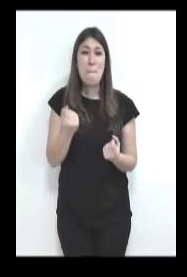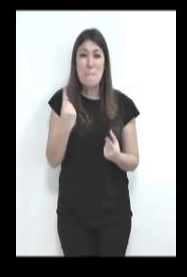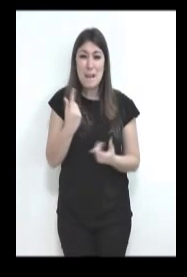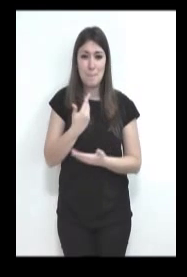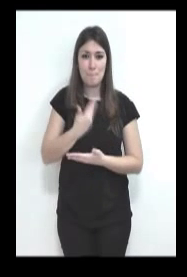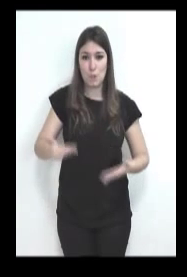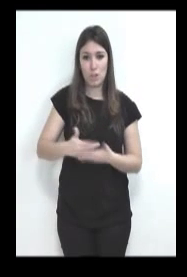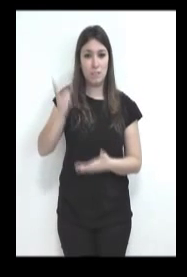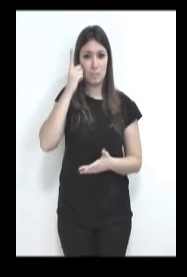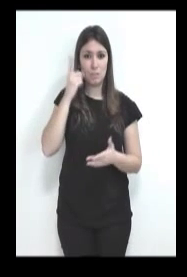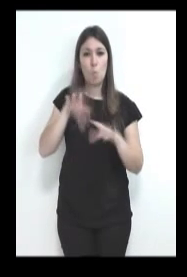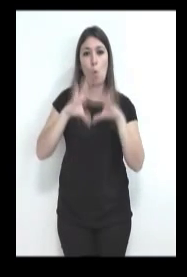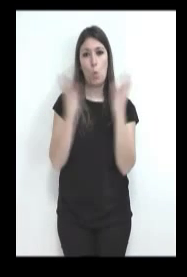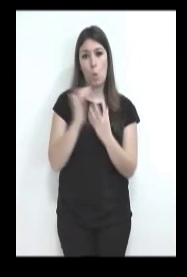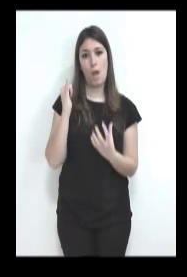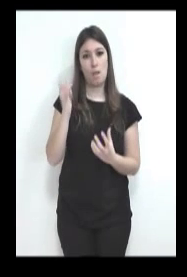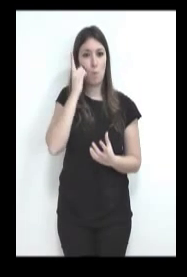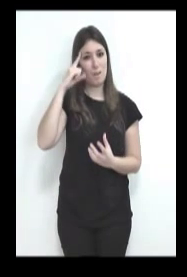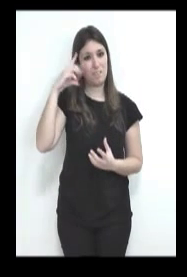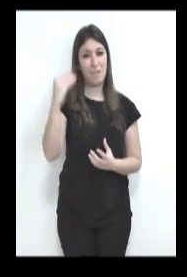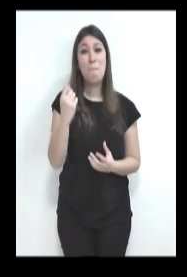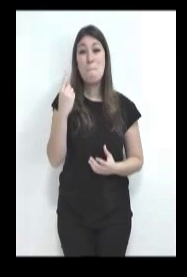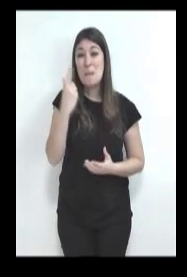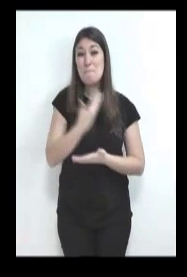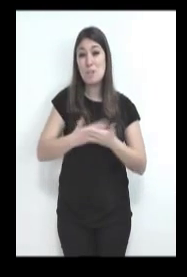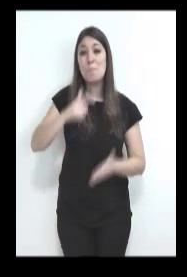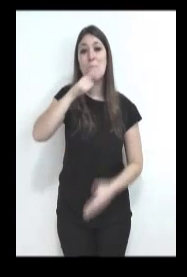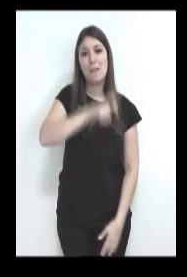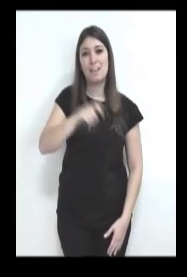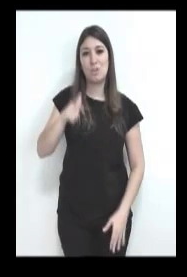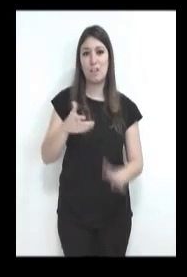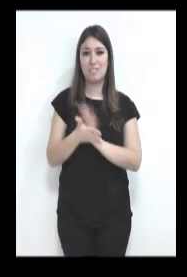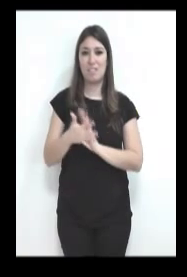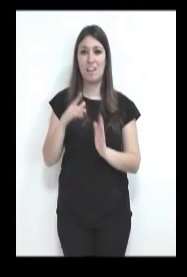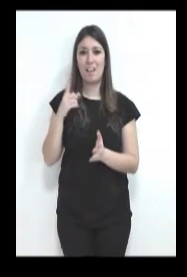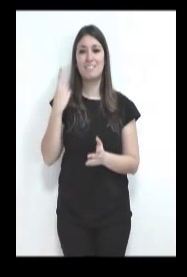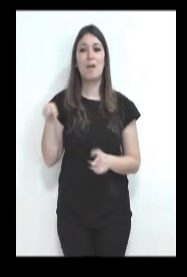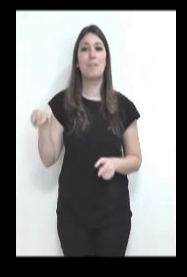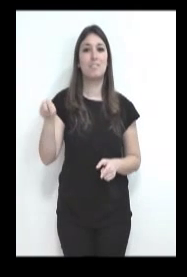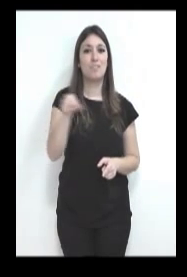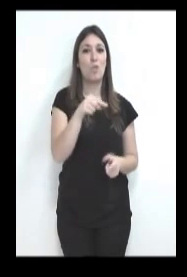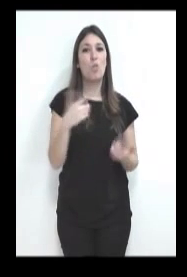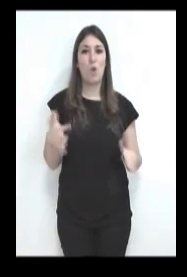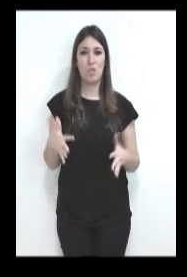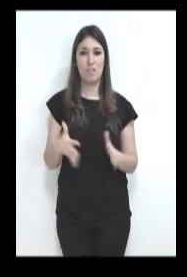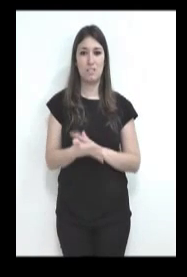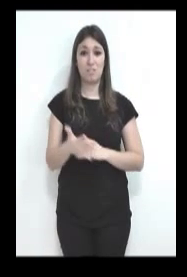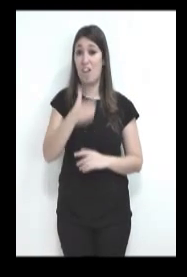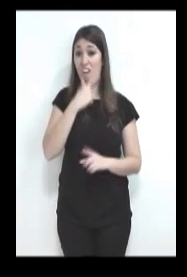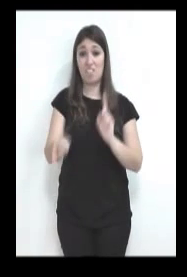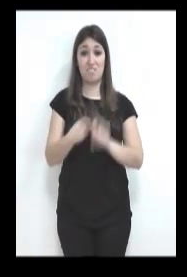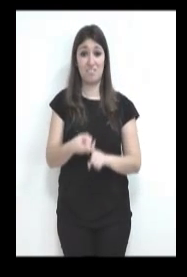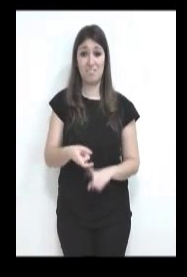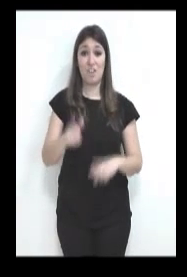millones de smartphones en el mundo, ¿no? Son 1.000 millones de personas sensorizadas, ¿no? Que son sensores geolocalizables,